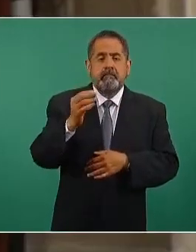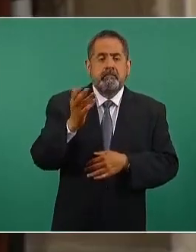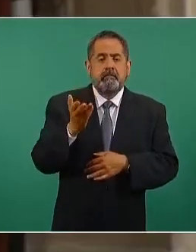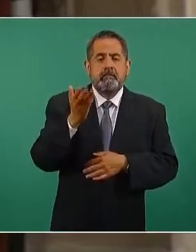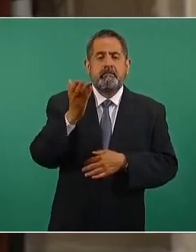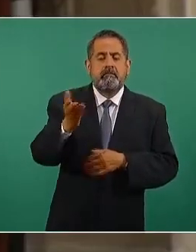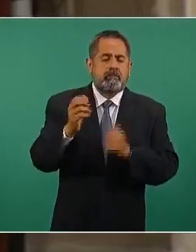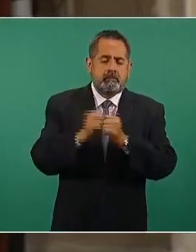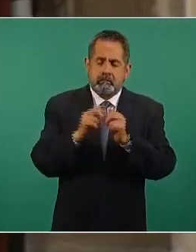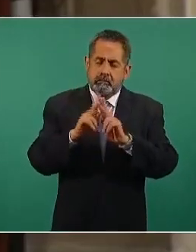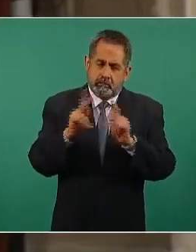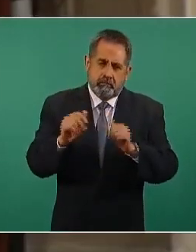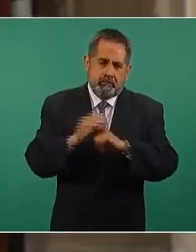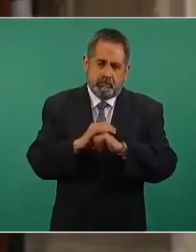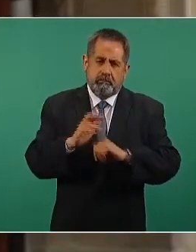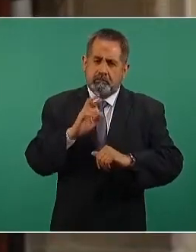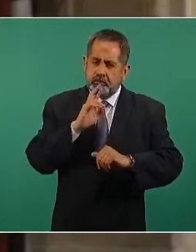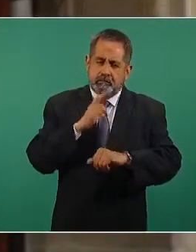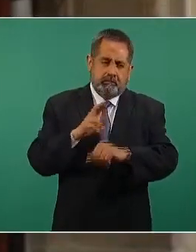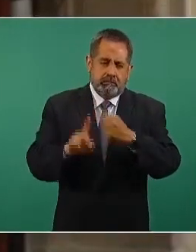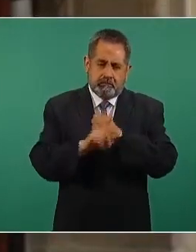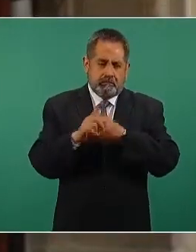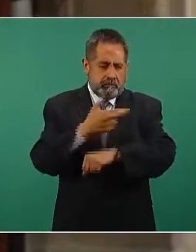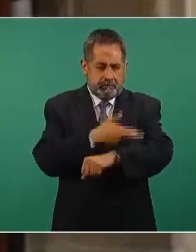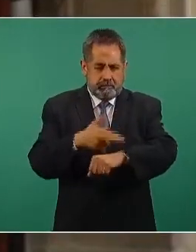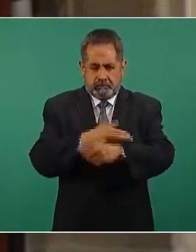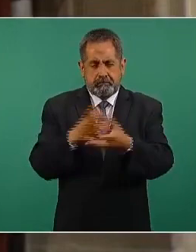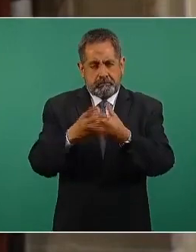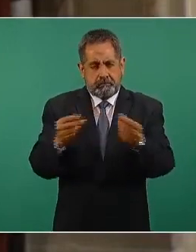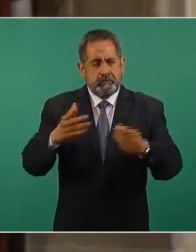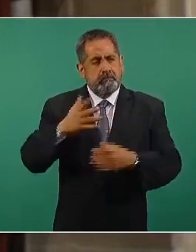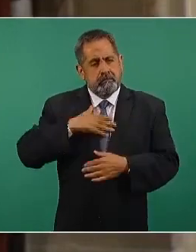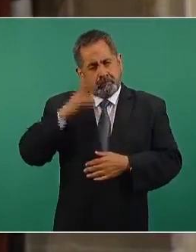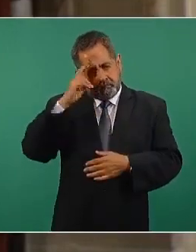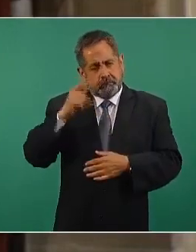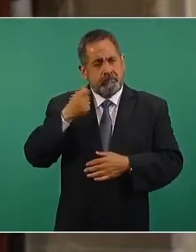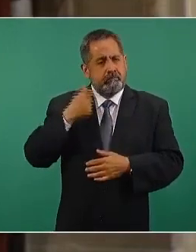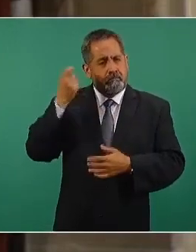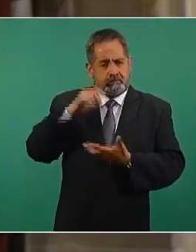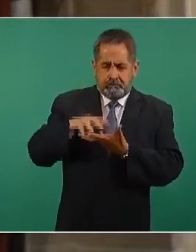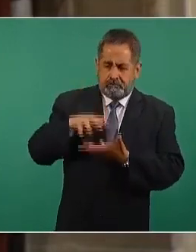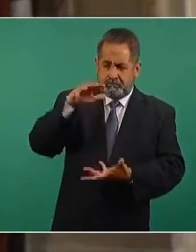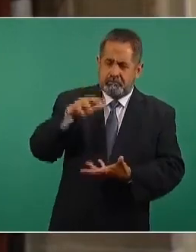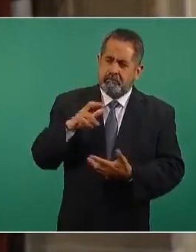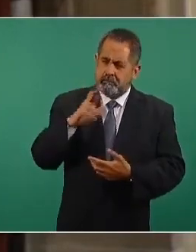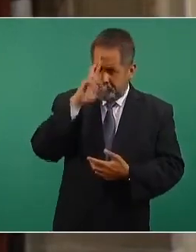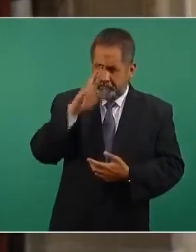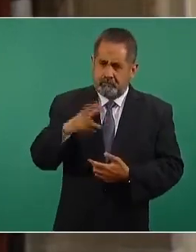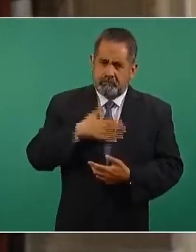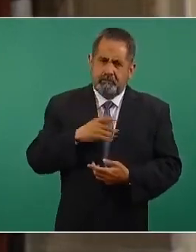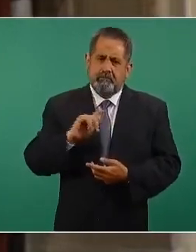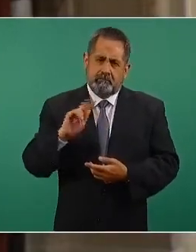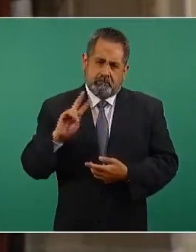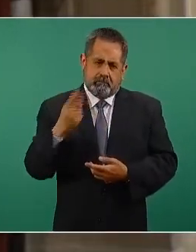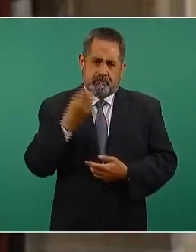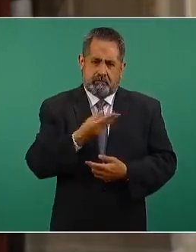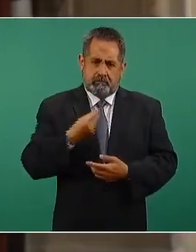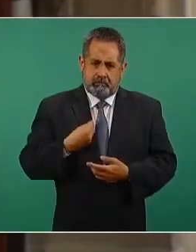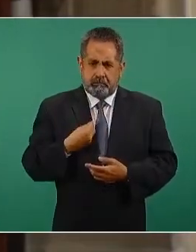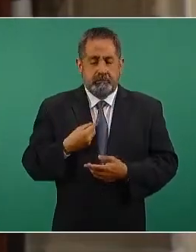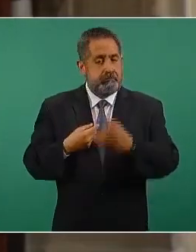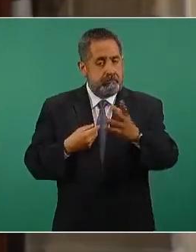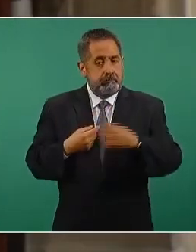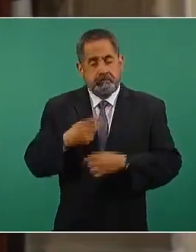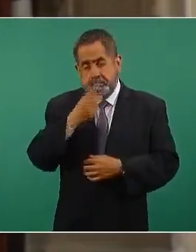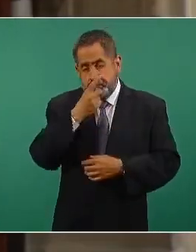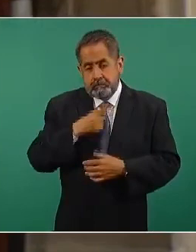pedimos pacíficamente que resuelva el problema, que respete nuestros ahorros y que nos los regrese. Comentaban sobre la respuesta que usted